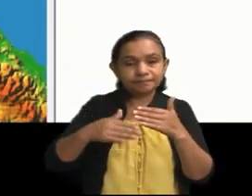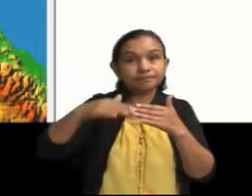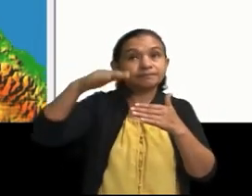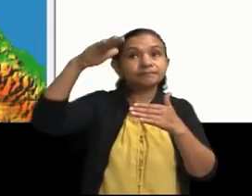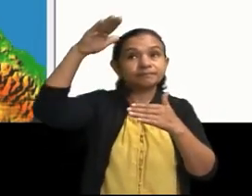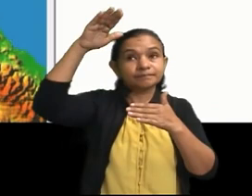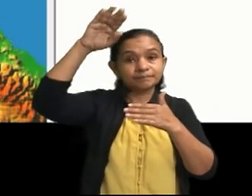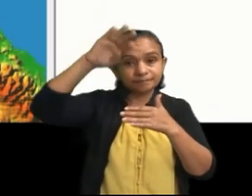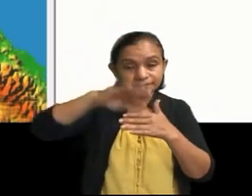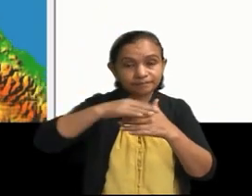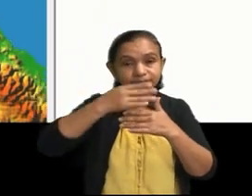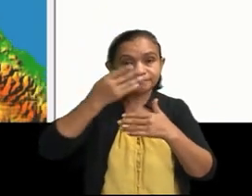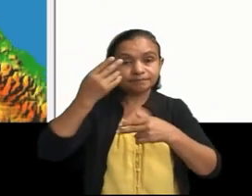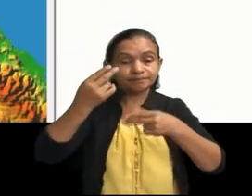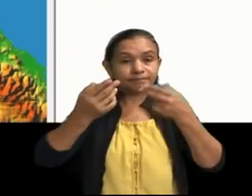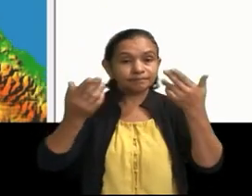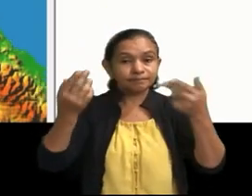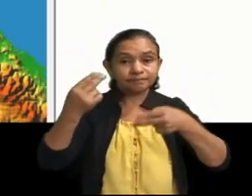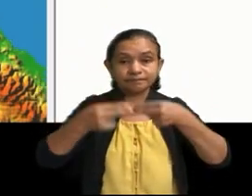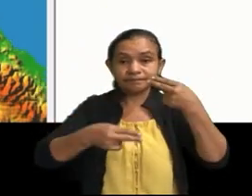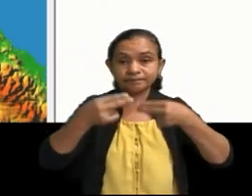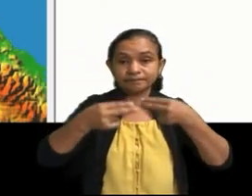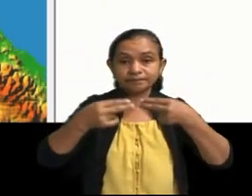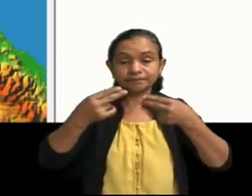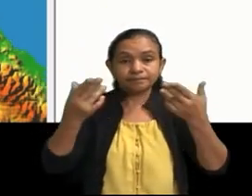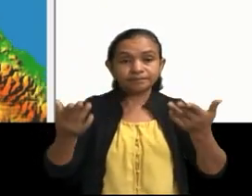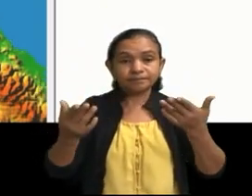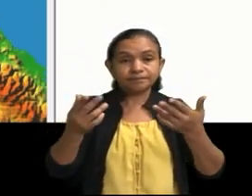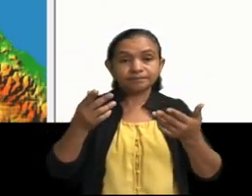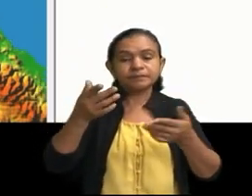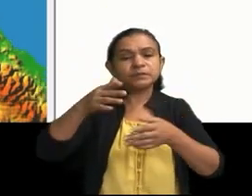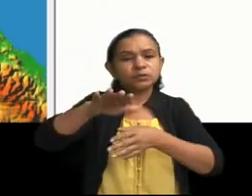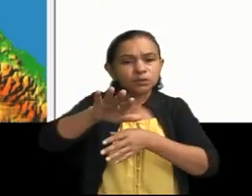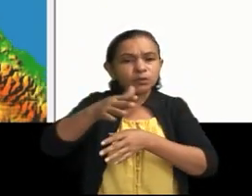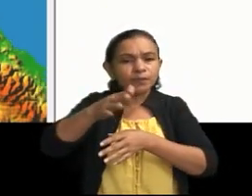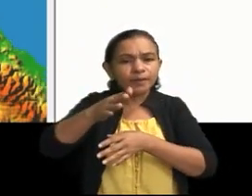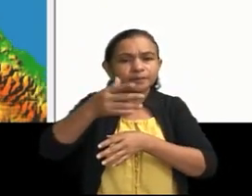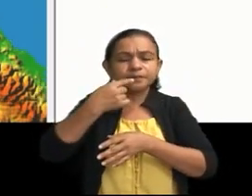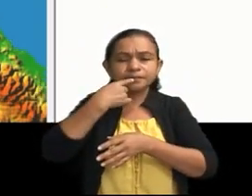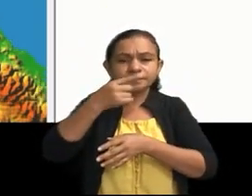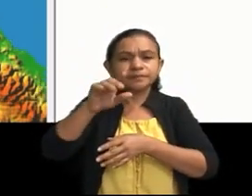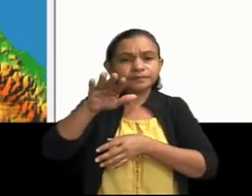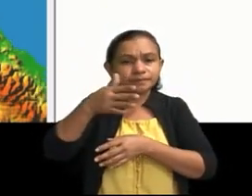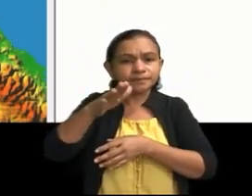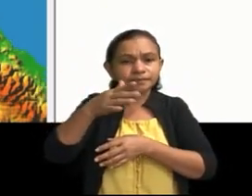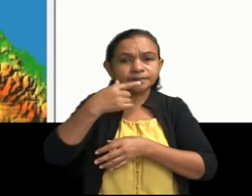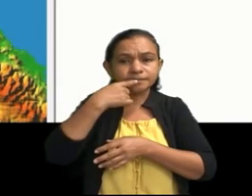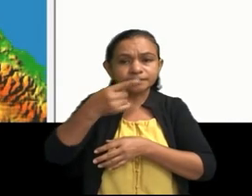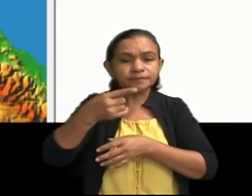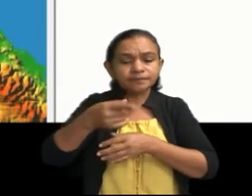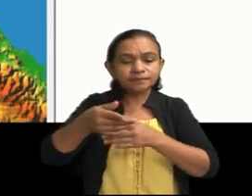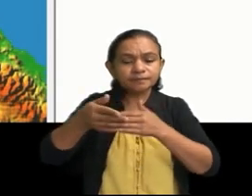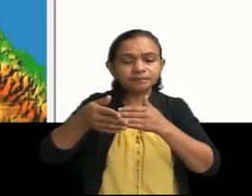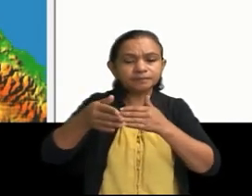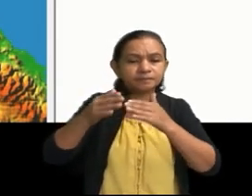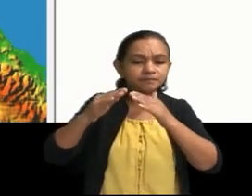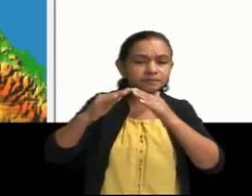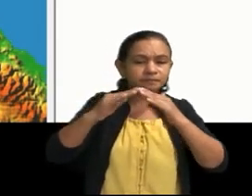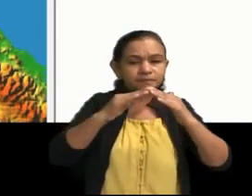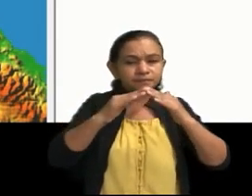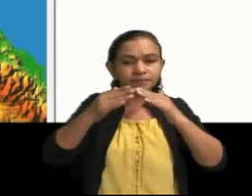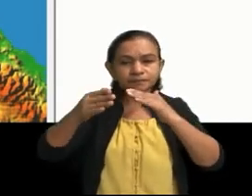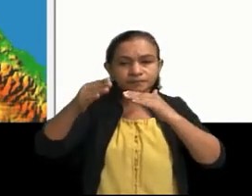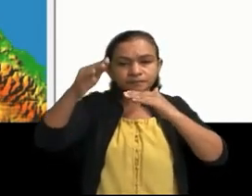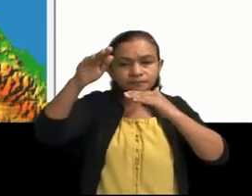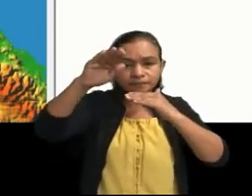exactamente calcular la amplitud, no funciona. Aproximadamente decir, es un tsunami pequeño,